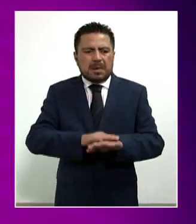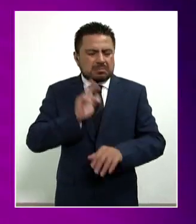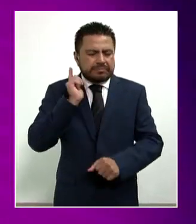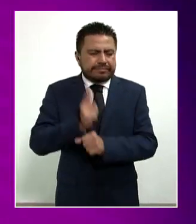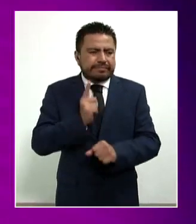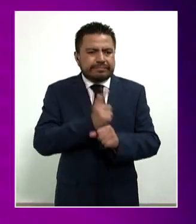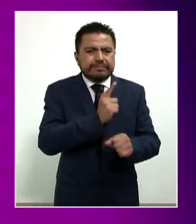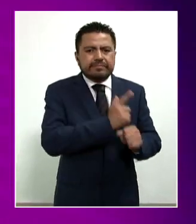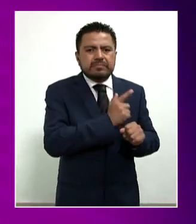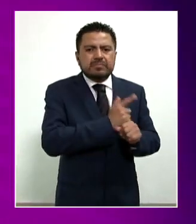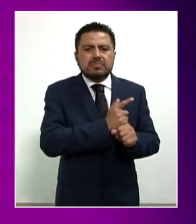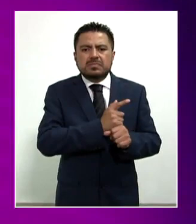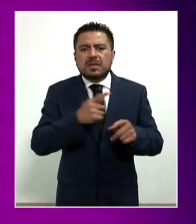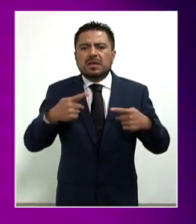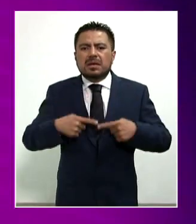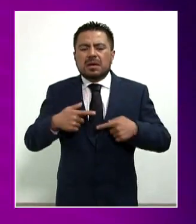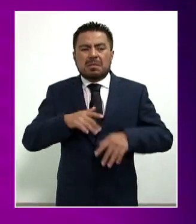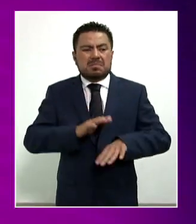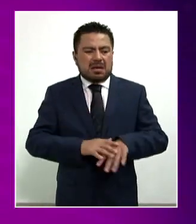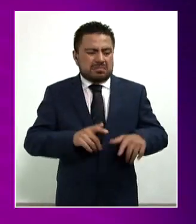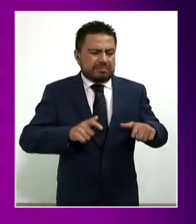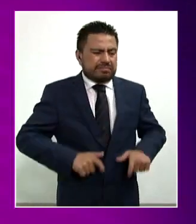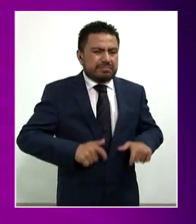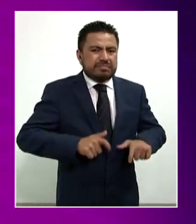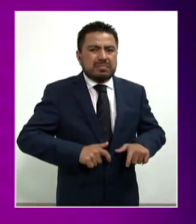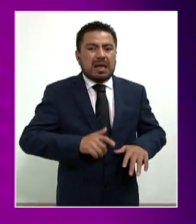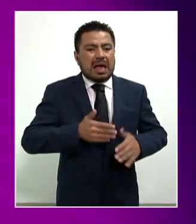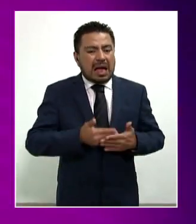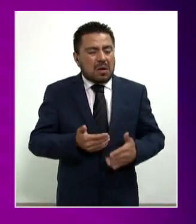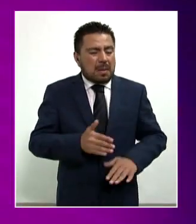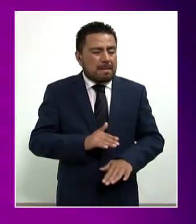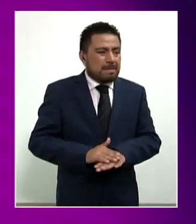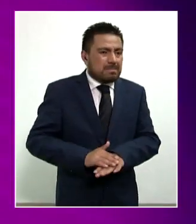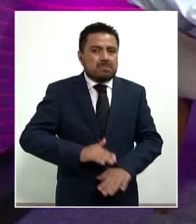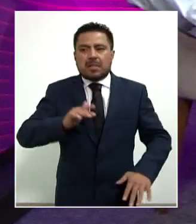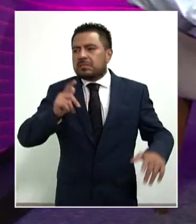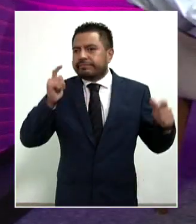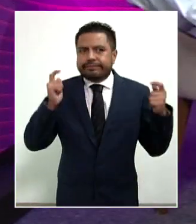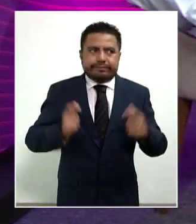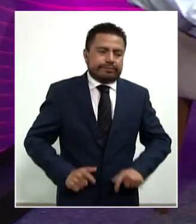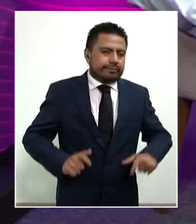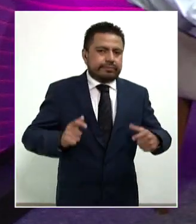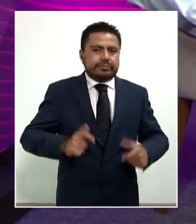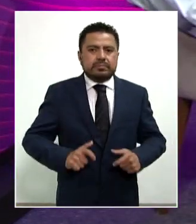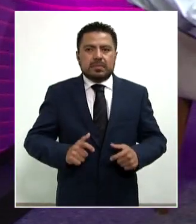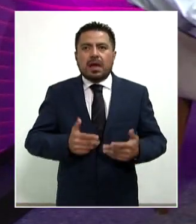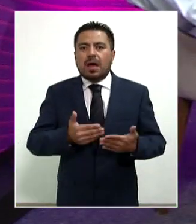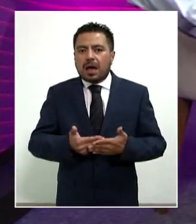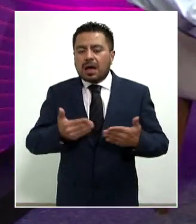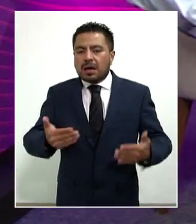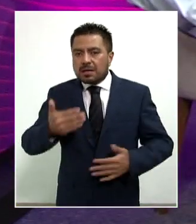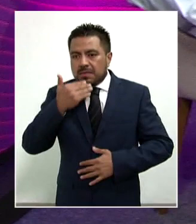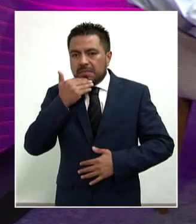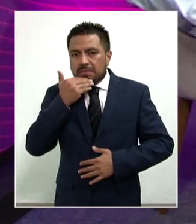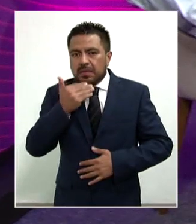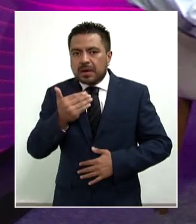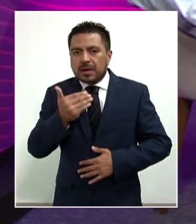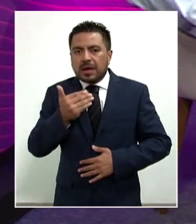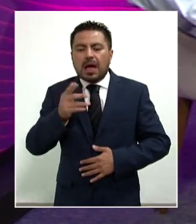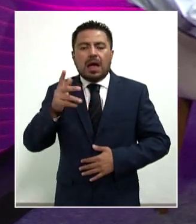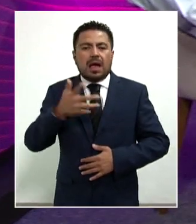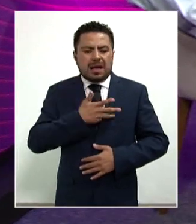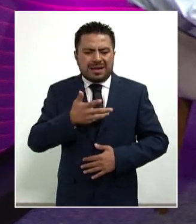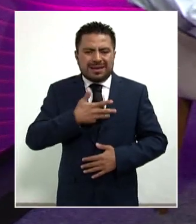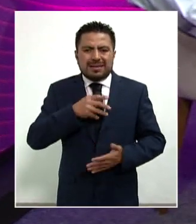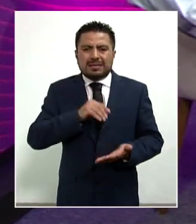visto es que los que son más ricos se han hecho aún más ricos. Por lo tanto, si bien ha habido